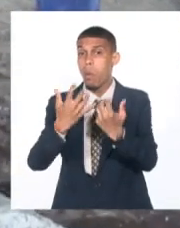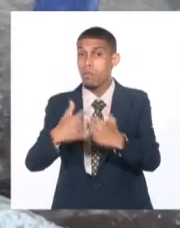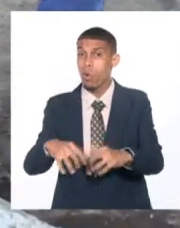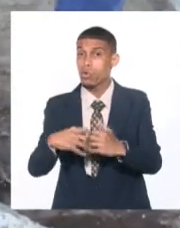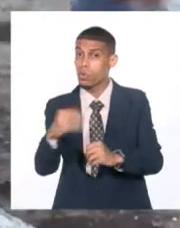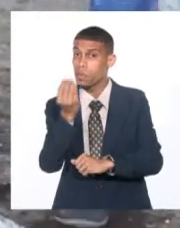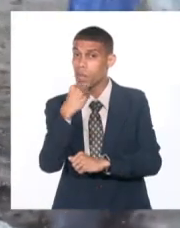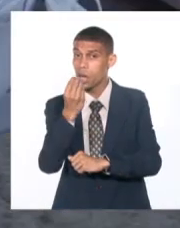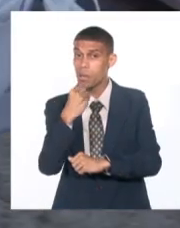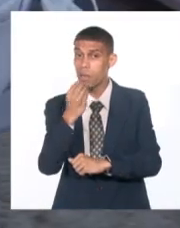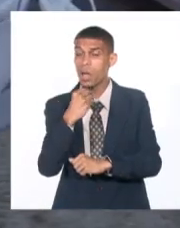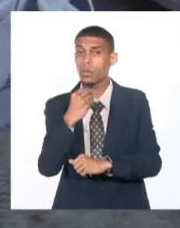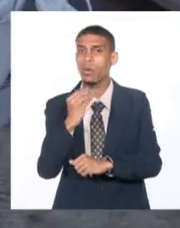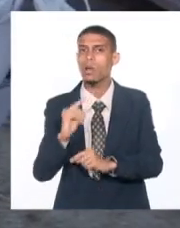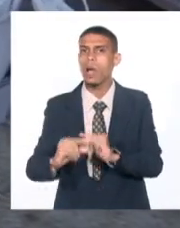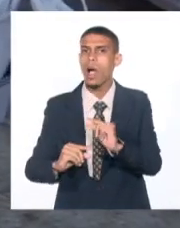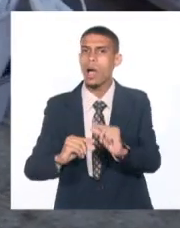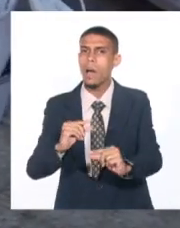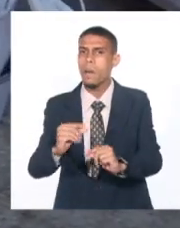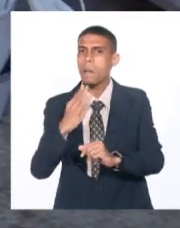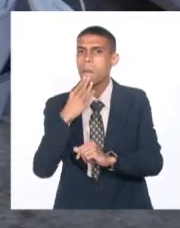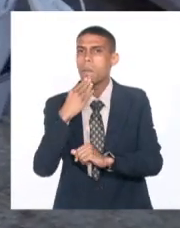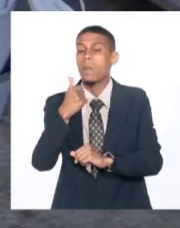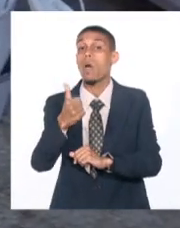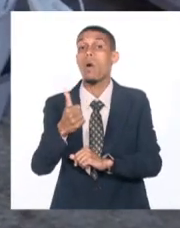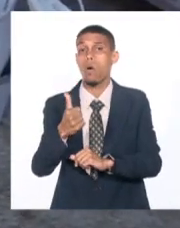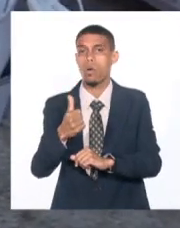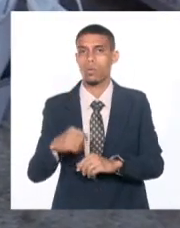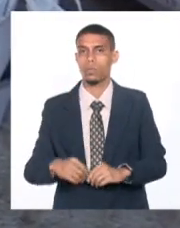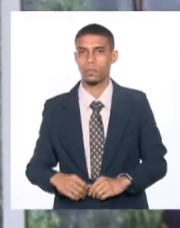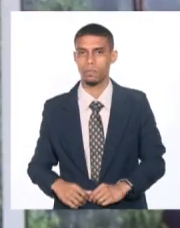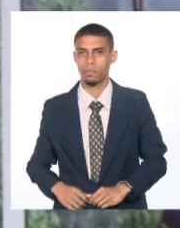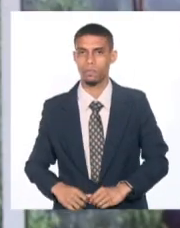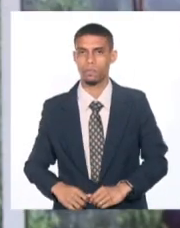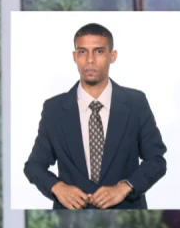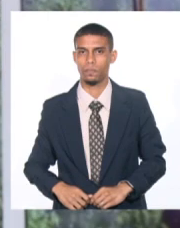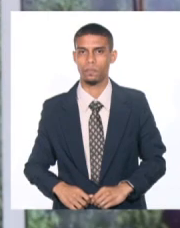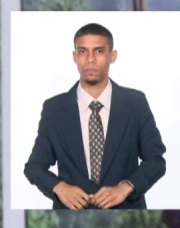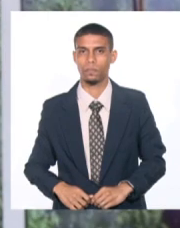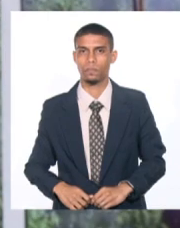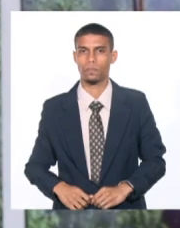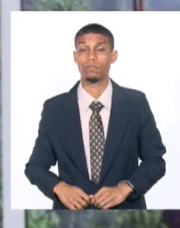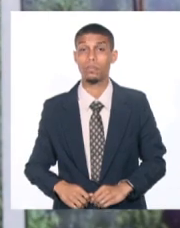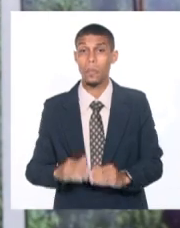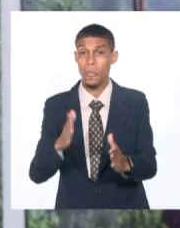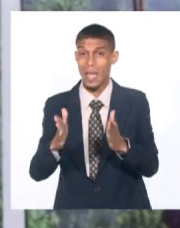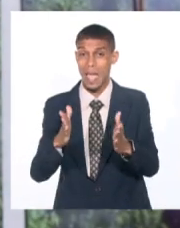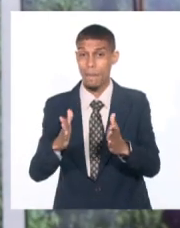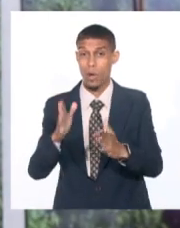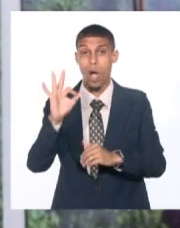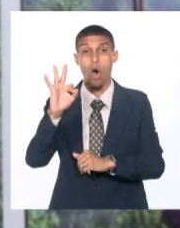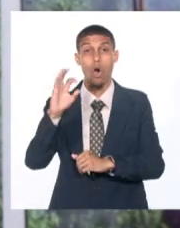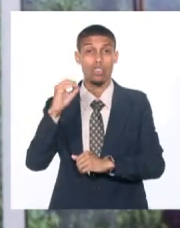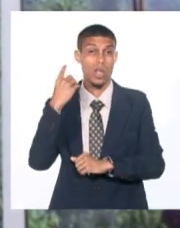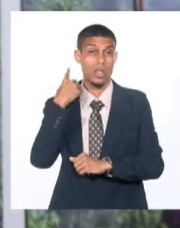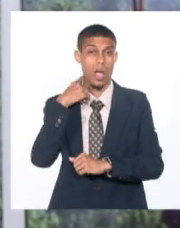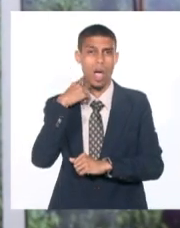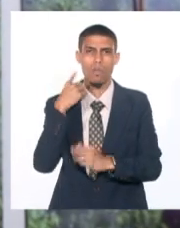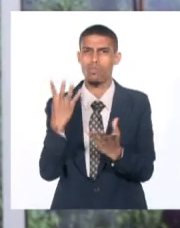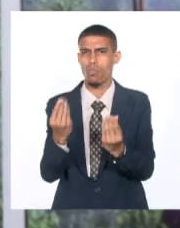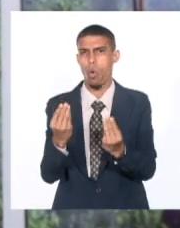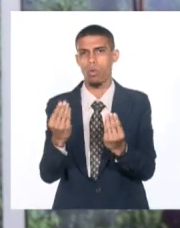alimentos fuera cada vez más sustentable y sostenible. En esa época se pudieron hacer muchos desarrollos de